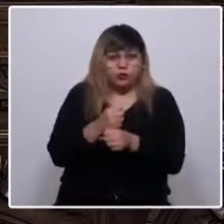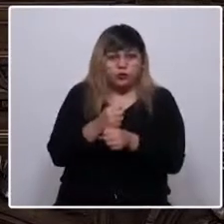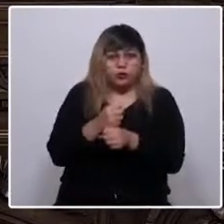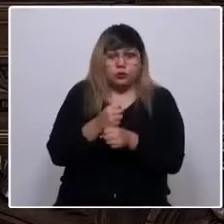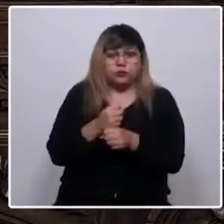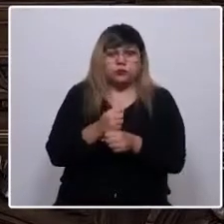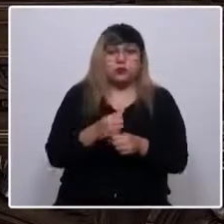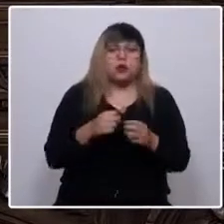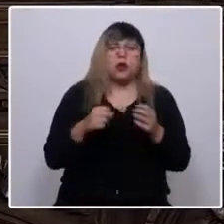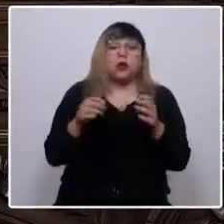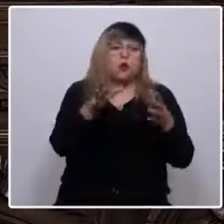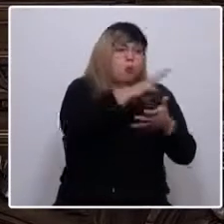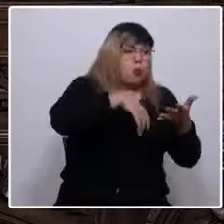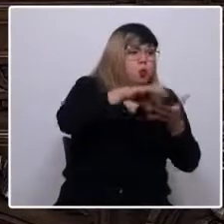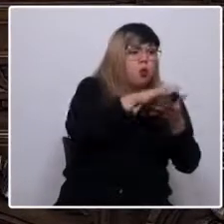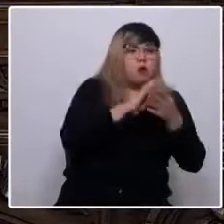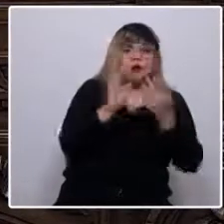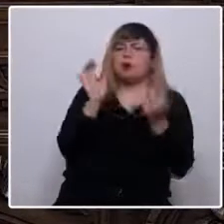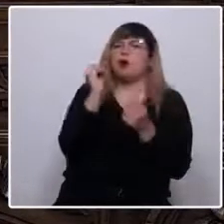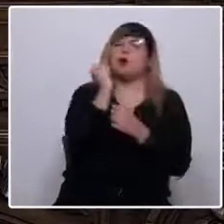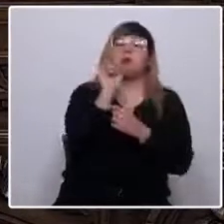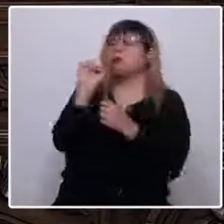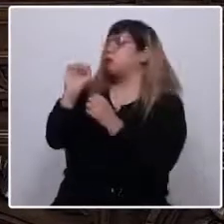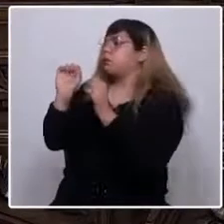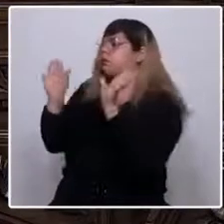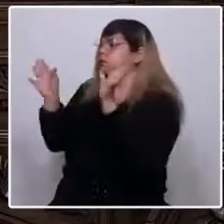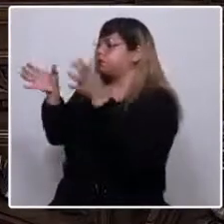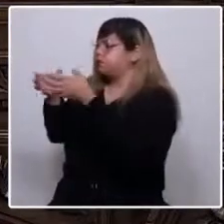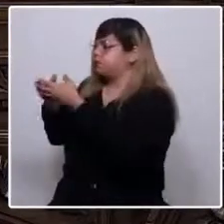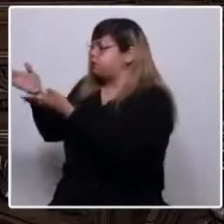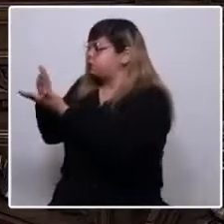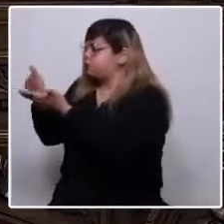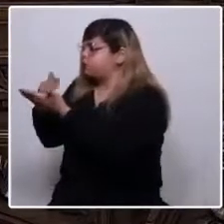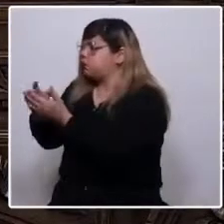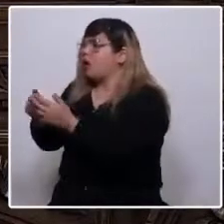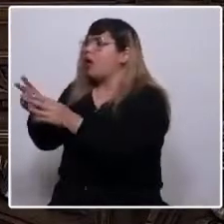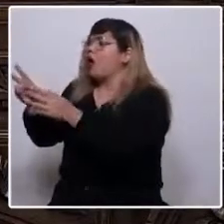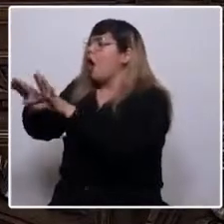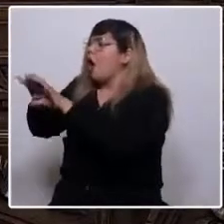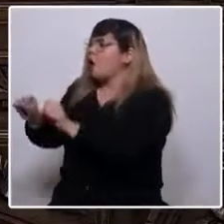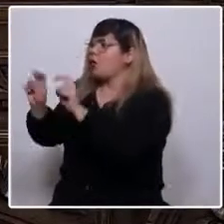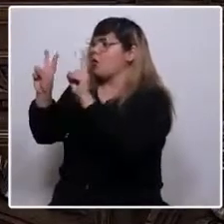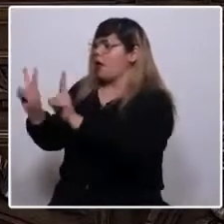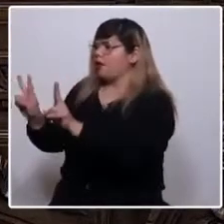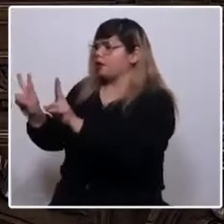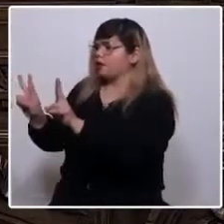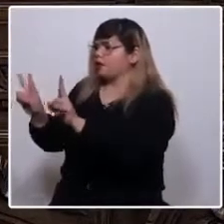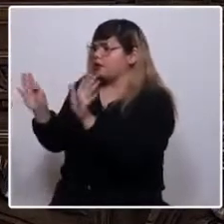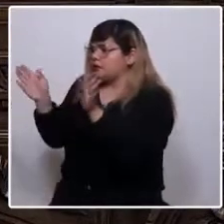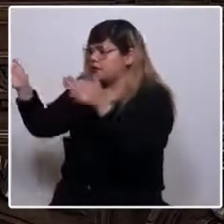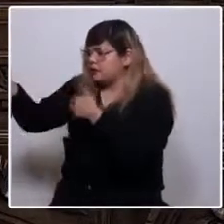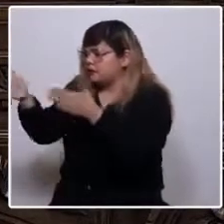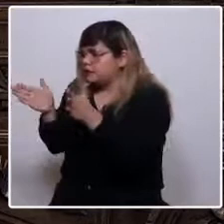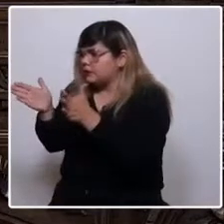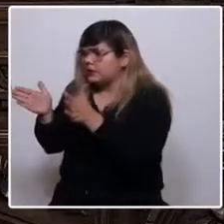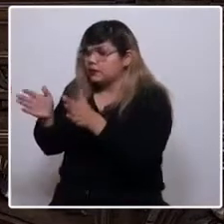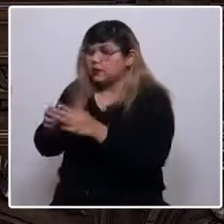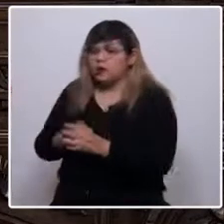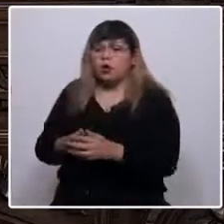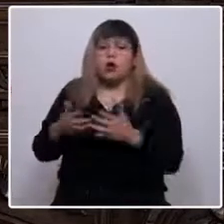pueblo y de las y los soberanos se crea el acuerdo por la paz se crea por medio de las cúpulas